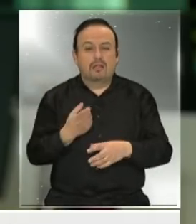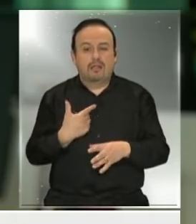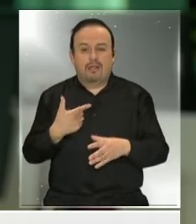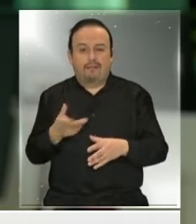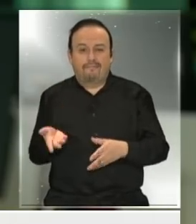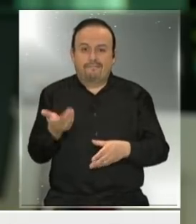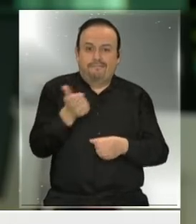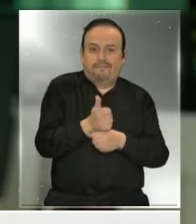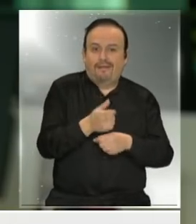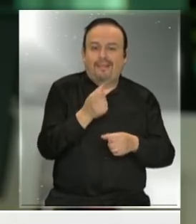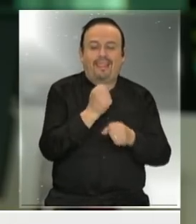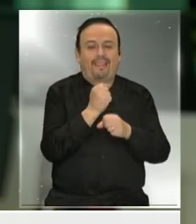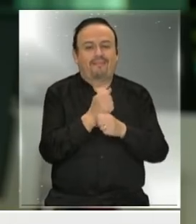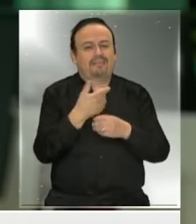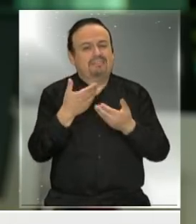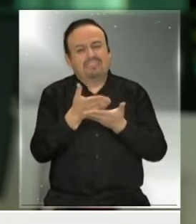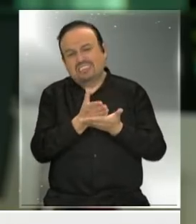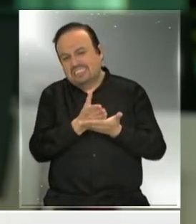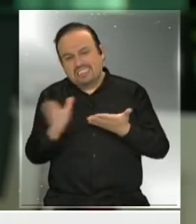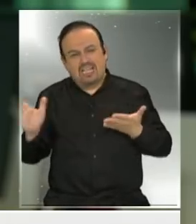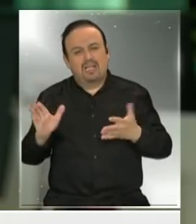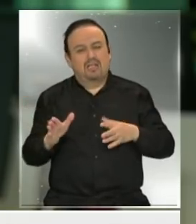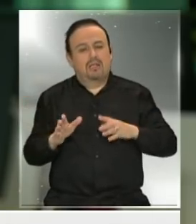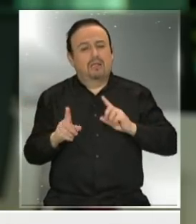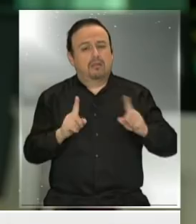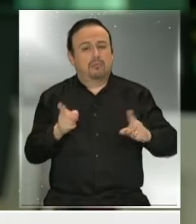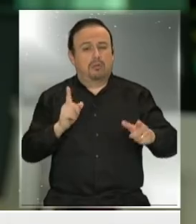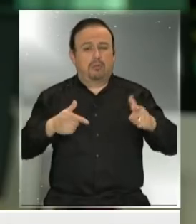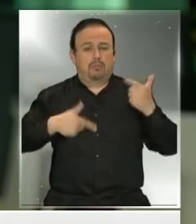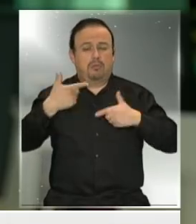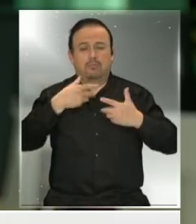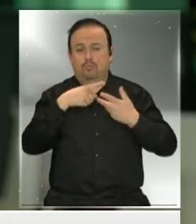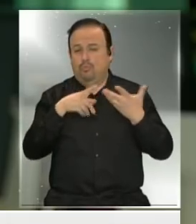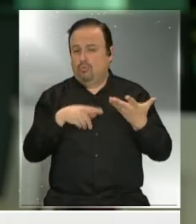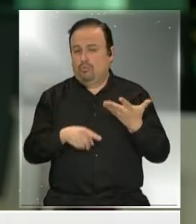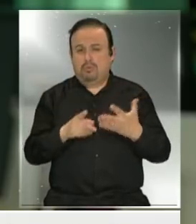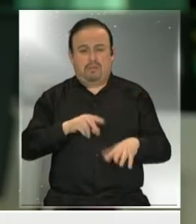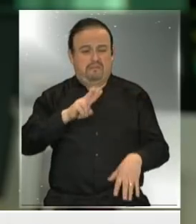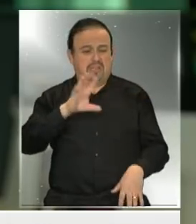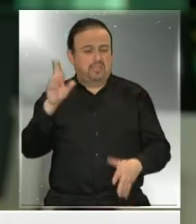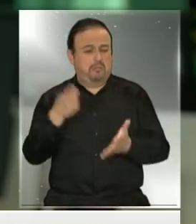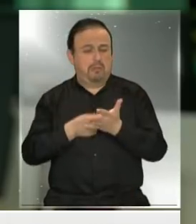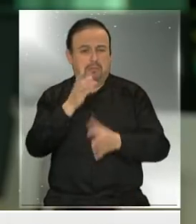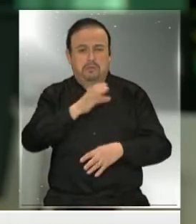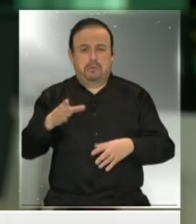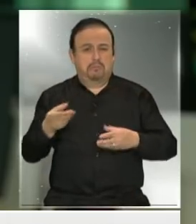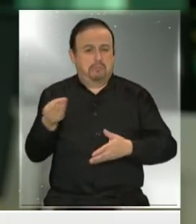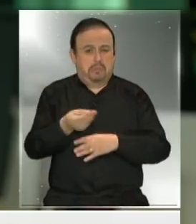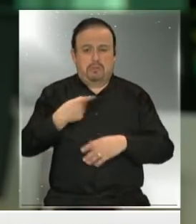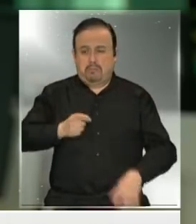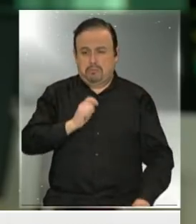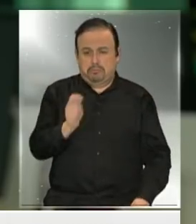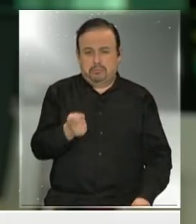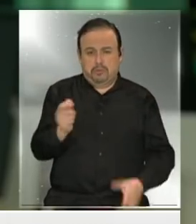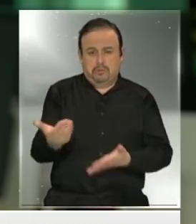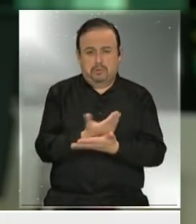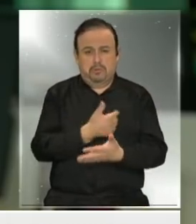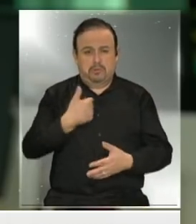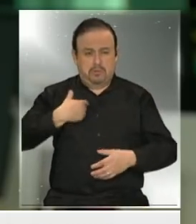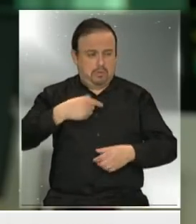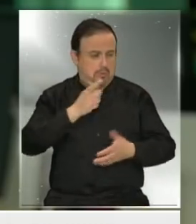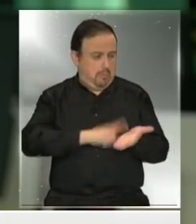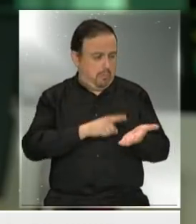del aparato público saquemos a los operadores políticos 25 mil personas que no aportan en nada y que le pagamos el sueldo con